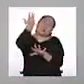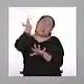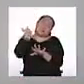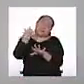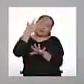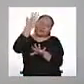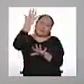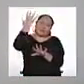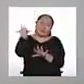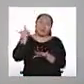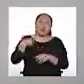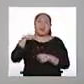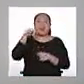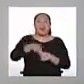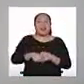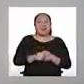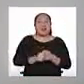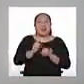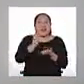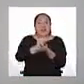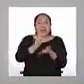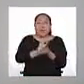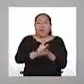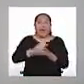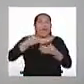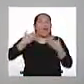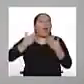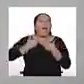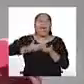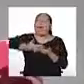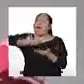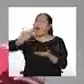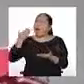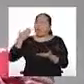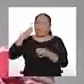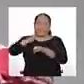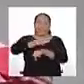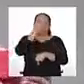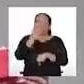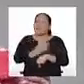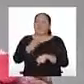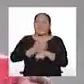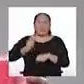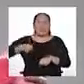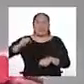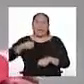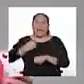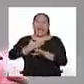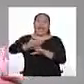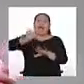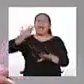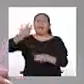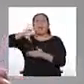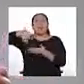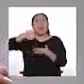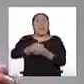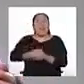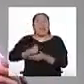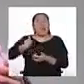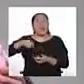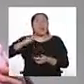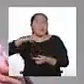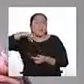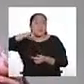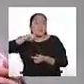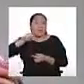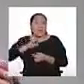porque Lima existe desde antes de su fundación española. Antes de la llegada de Pizarro, Lima fue la cuna de